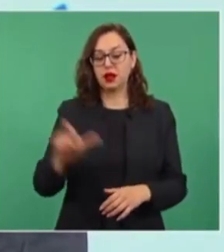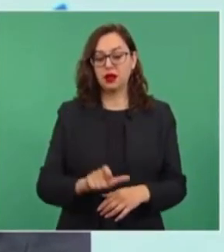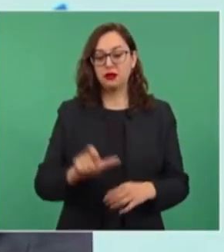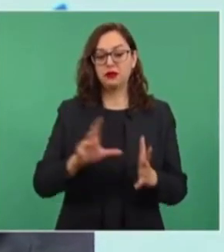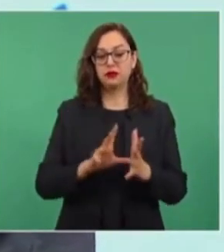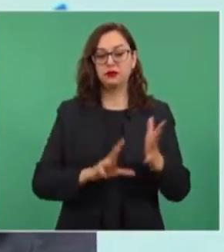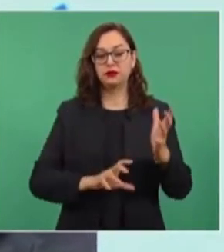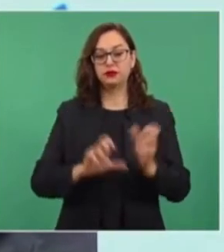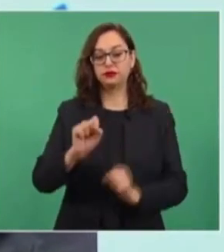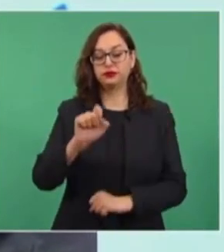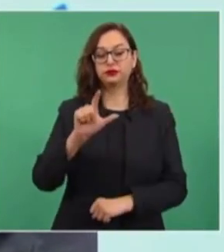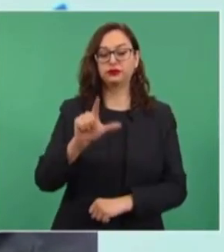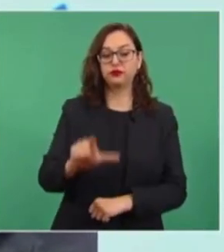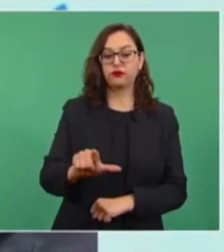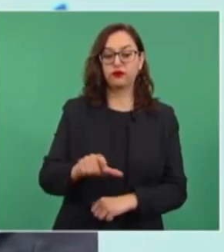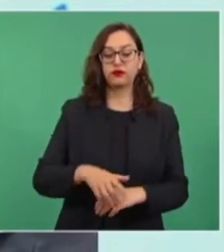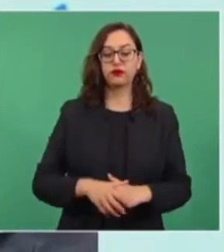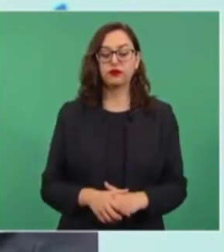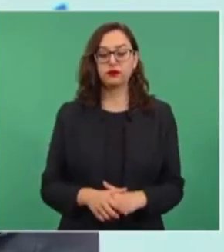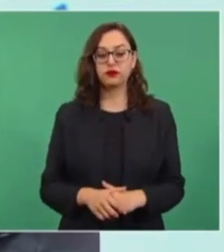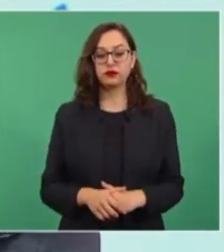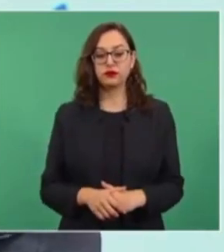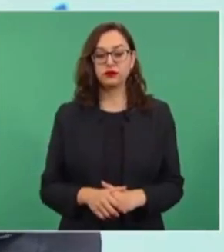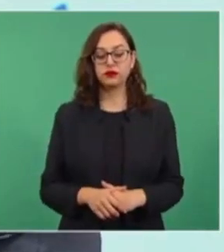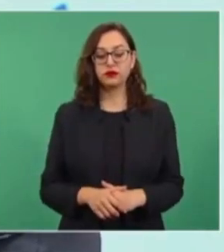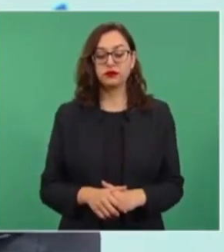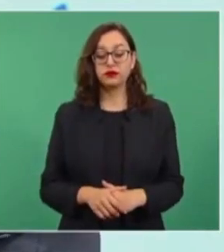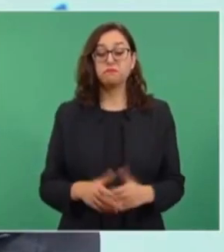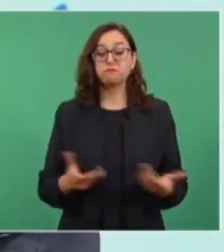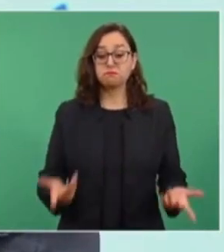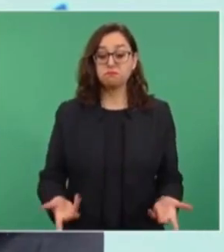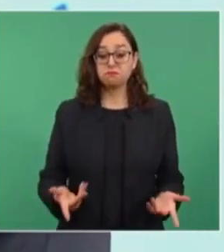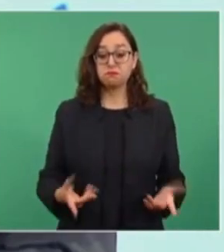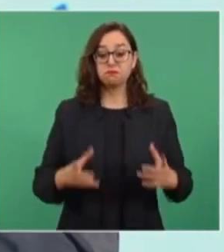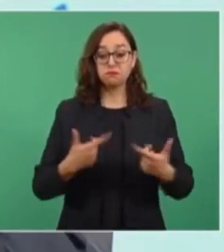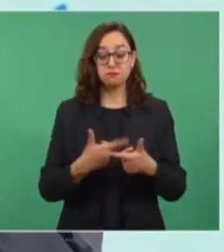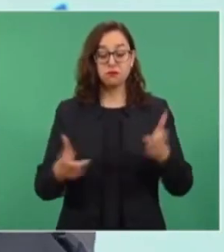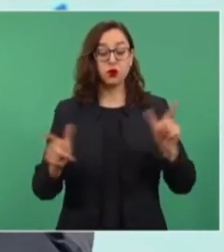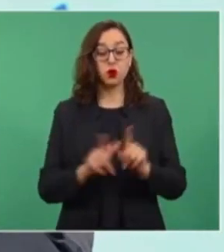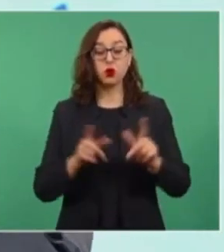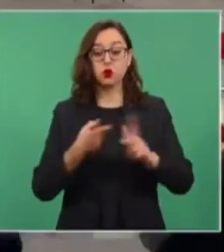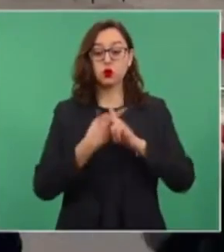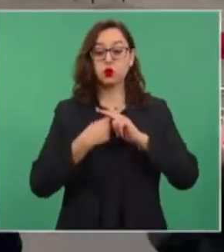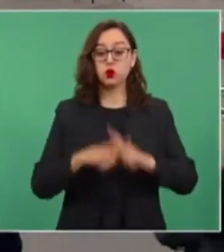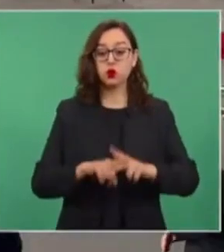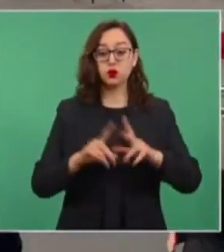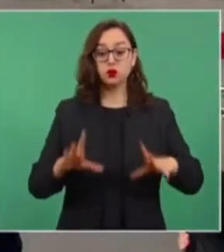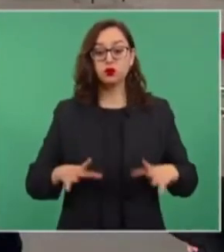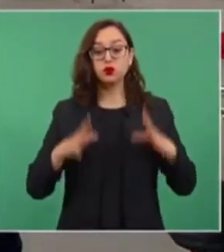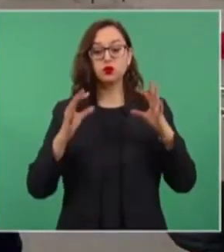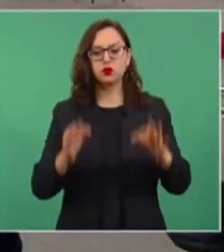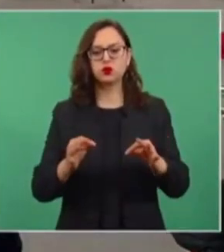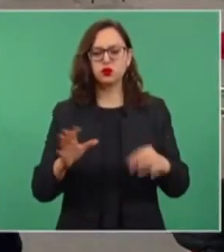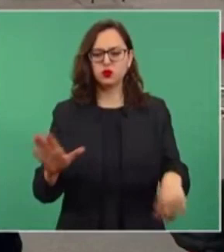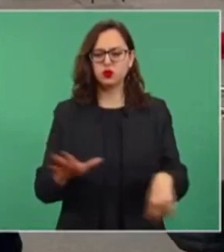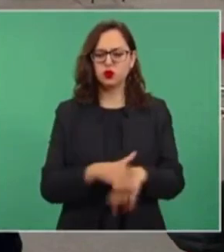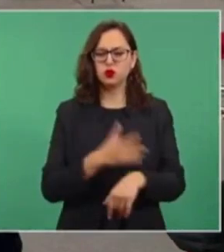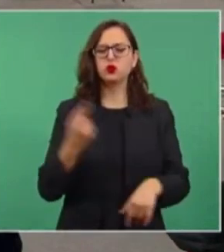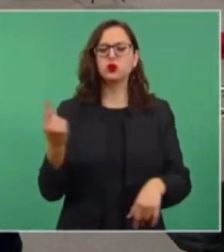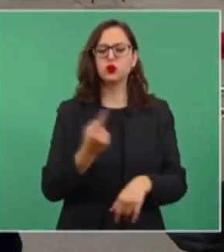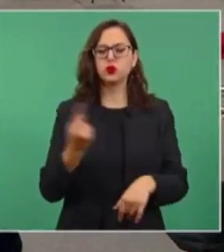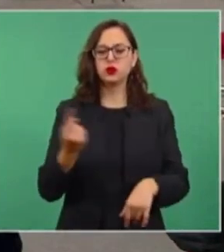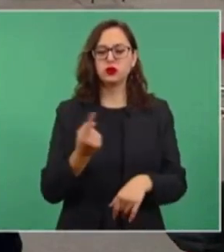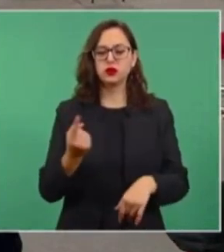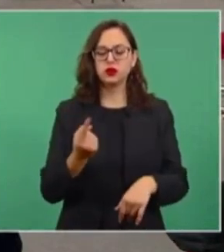17. A raíz se formó este grupo de la inflación